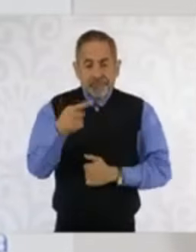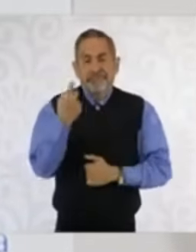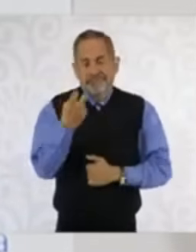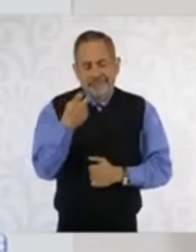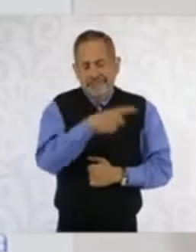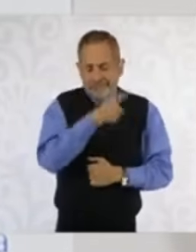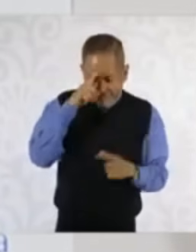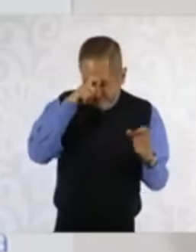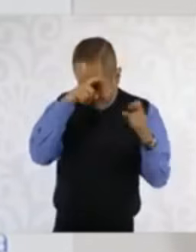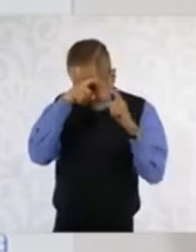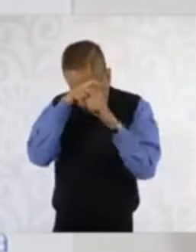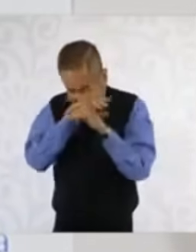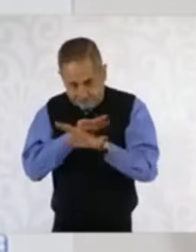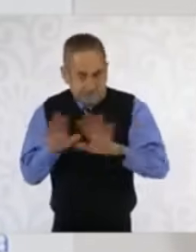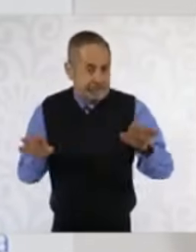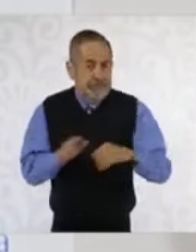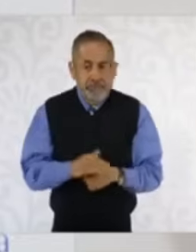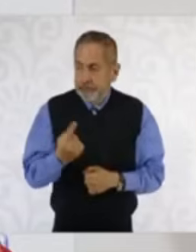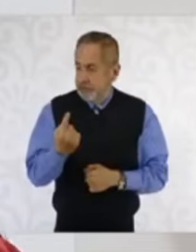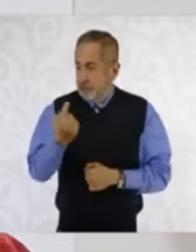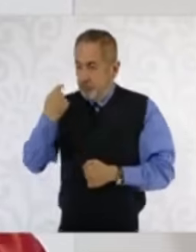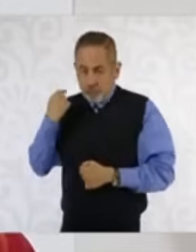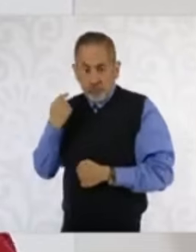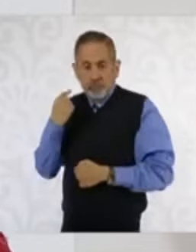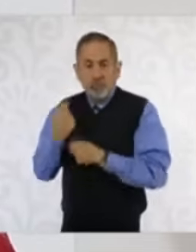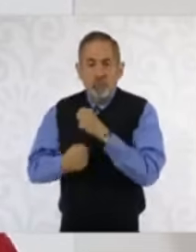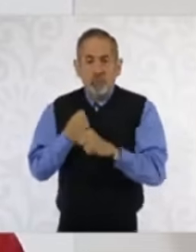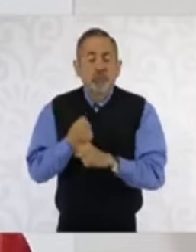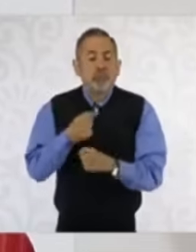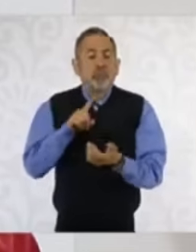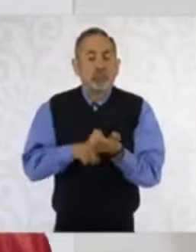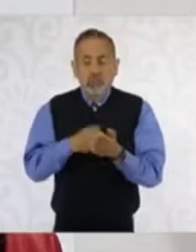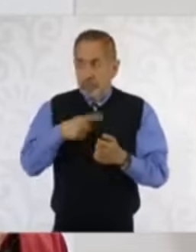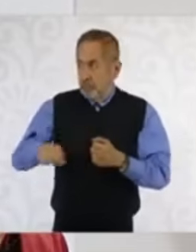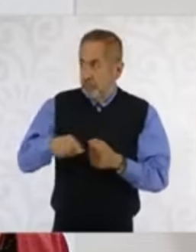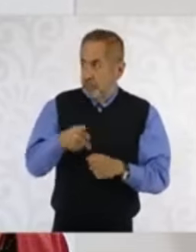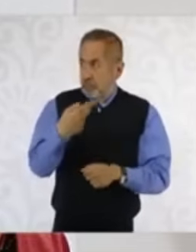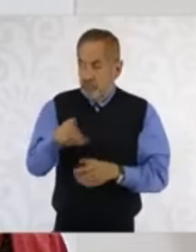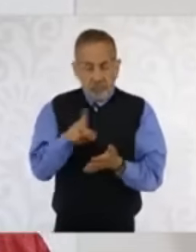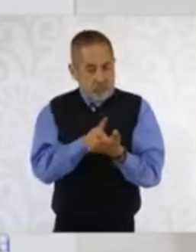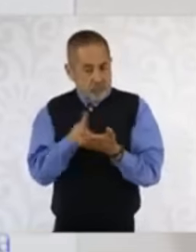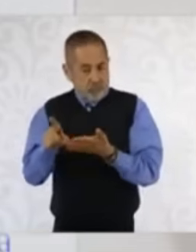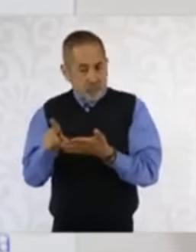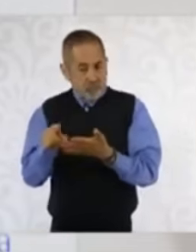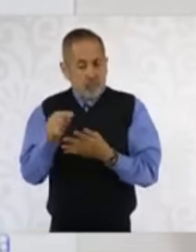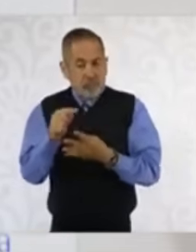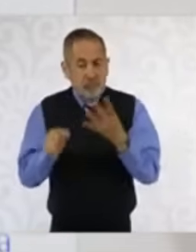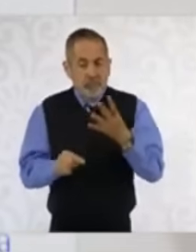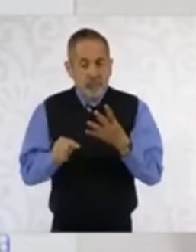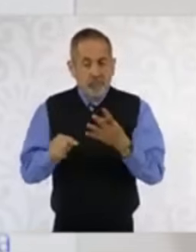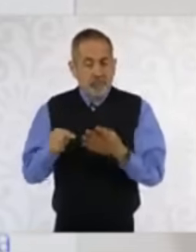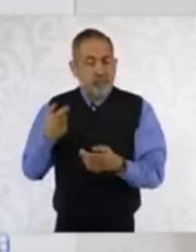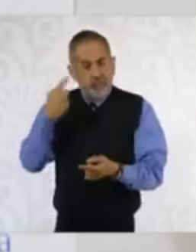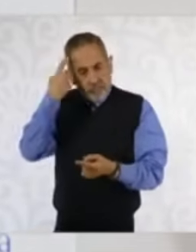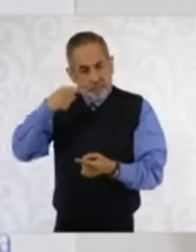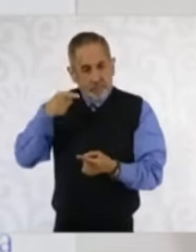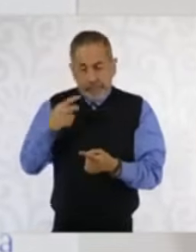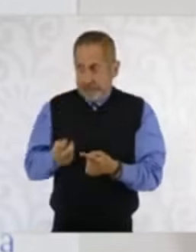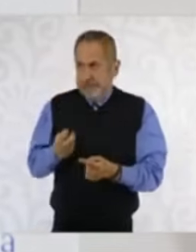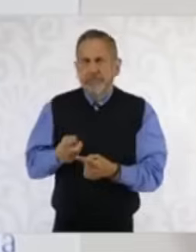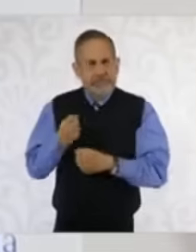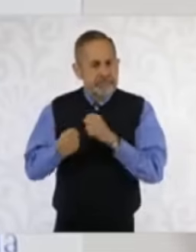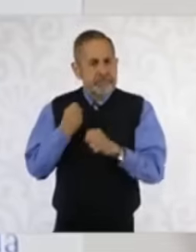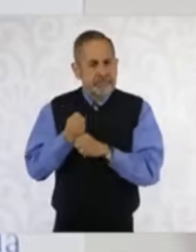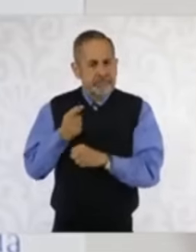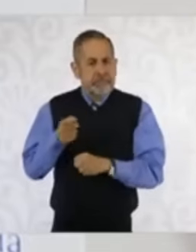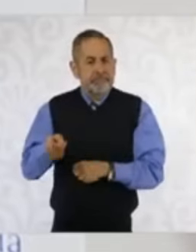a principios de diciembre. Pero ya nos dieron una probadita de lo que se espera, un aumento en el salario mínimo del 12%, según dijo la